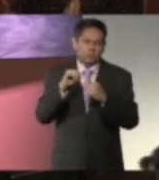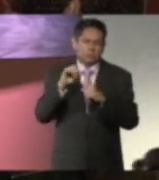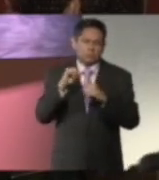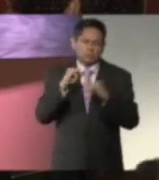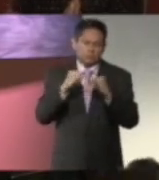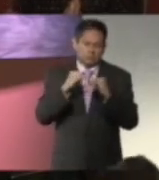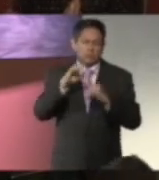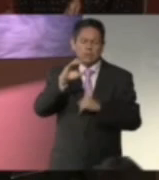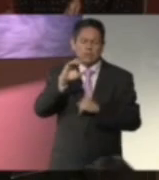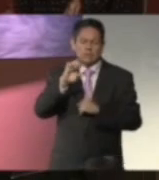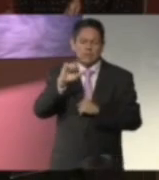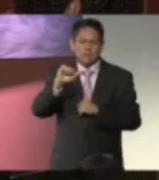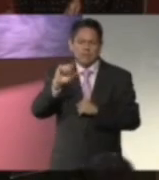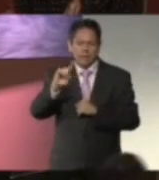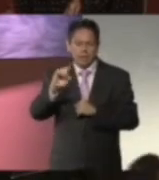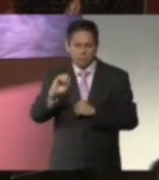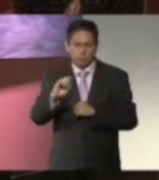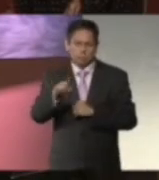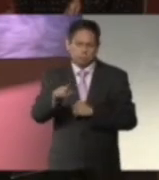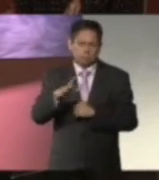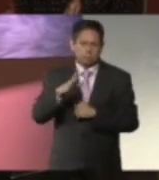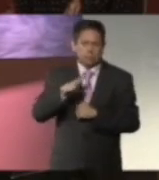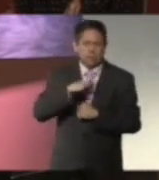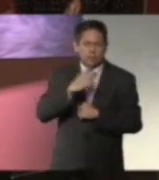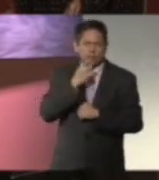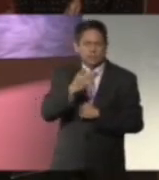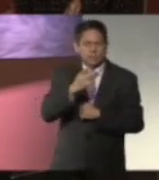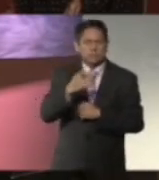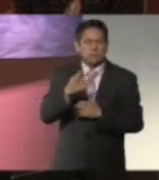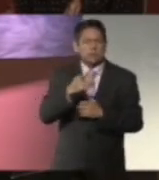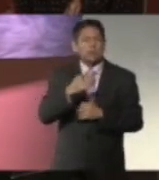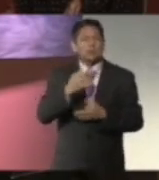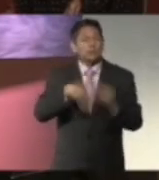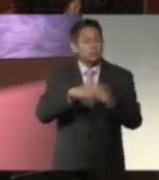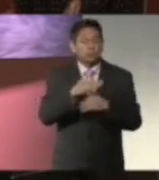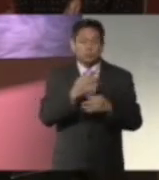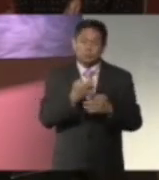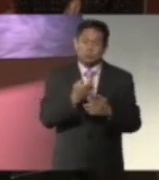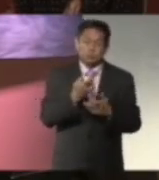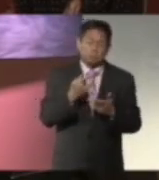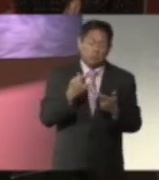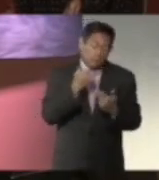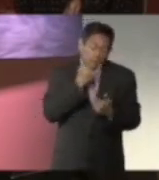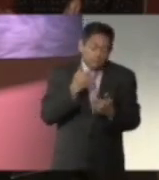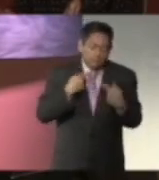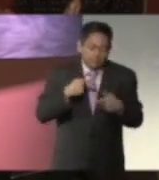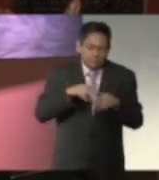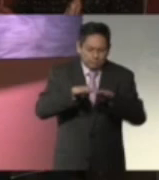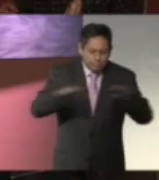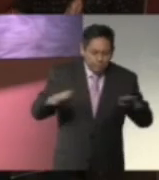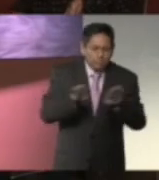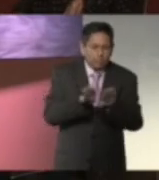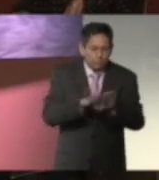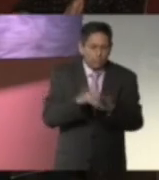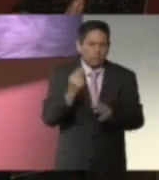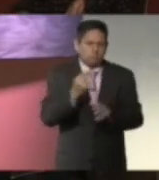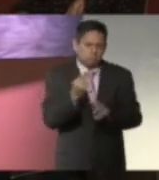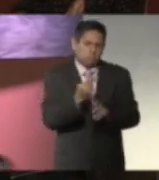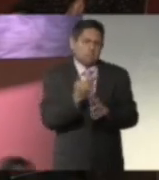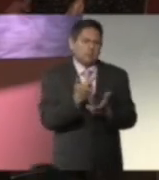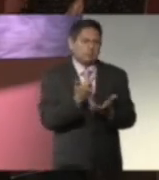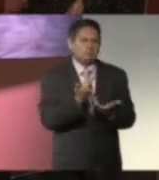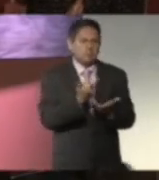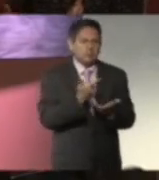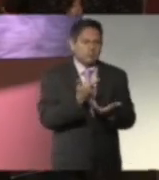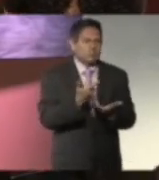oportunidades, igualdad de acceso a los recursos para conseguir igualdad de resultados. Y los mecanismos de adelanto de las mujeres hablan de